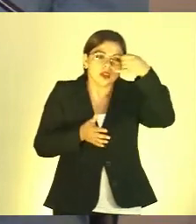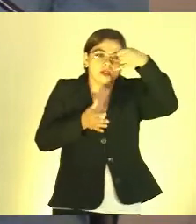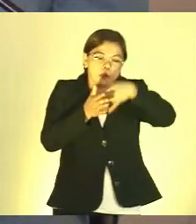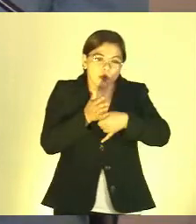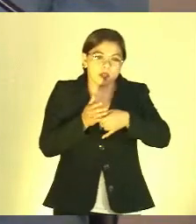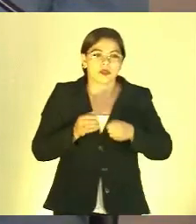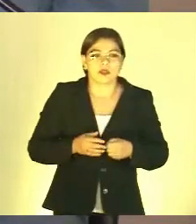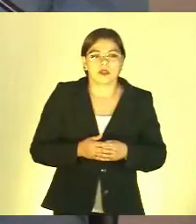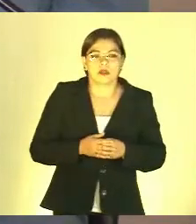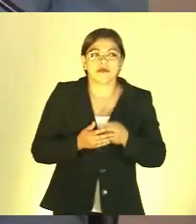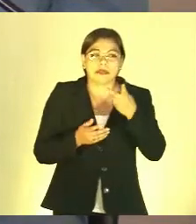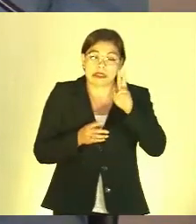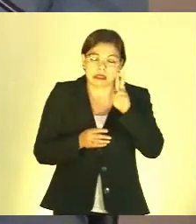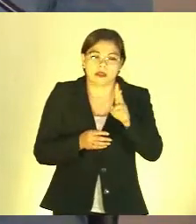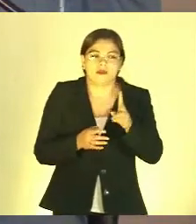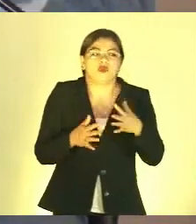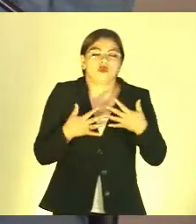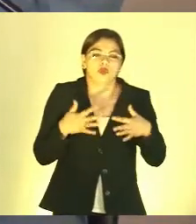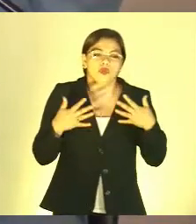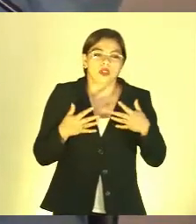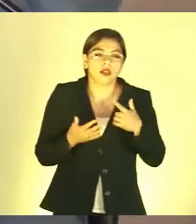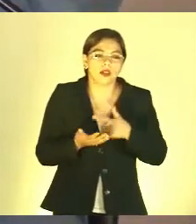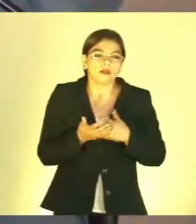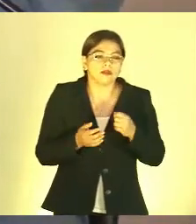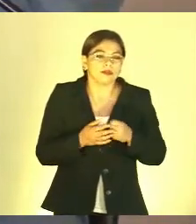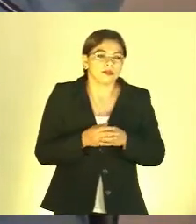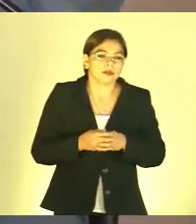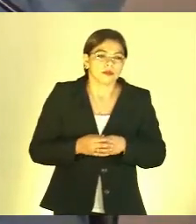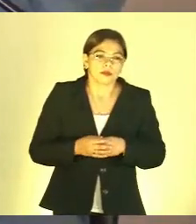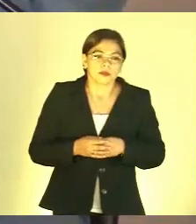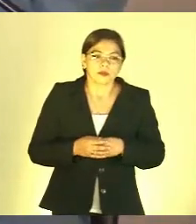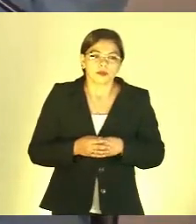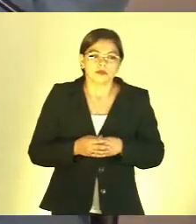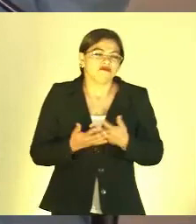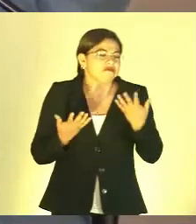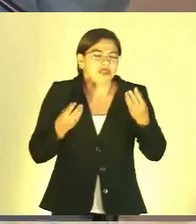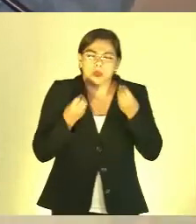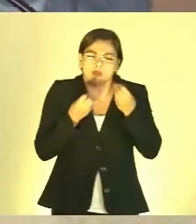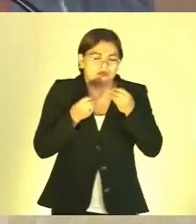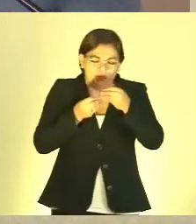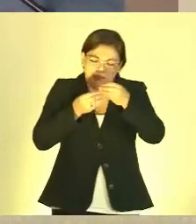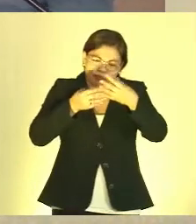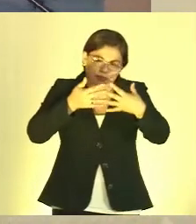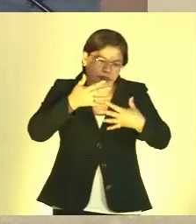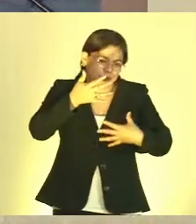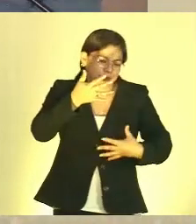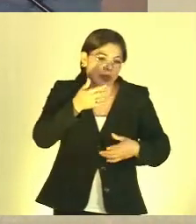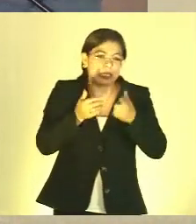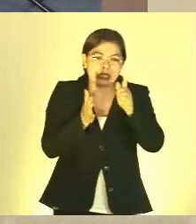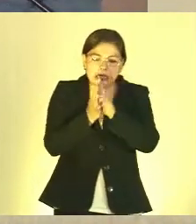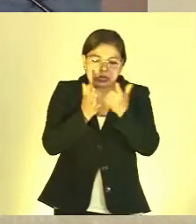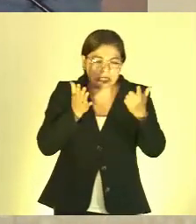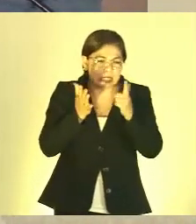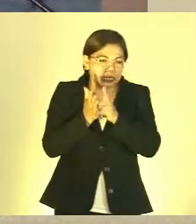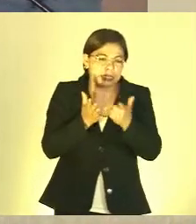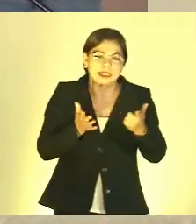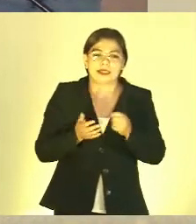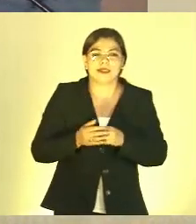adolescente verdaderamente salvaje que es Nico y en fin, es una novela